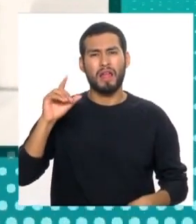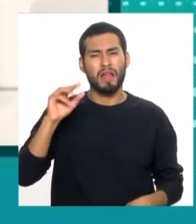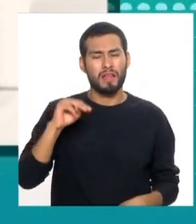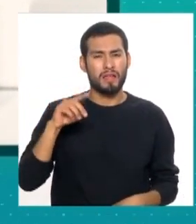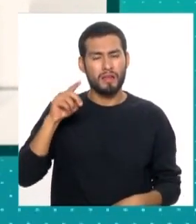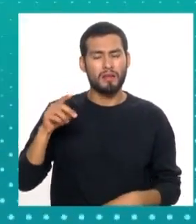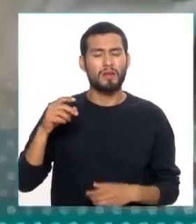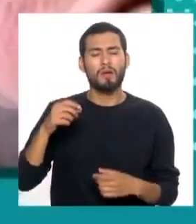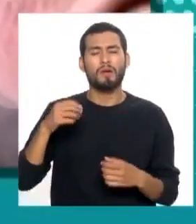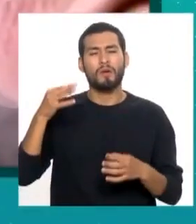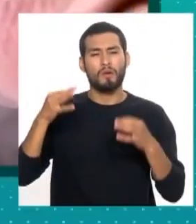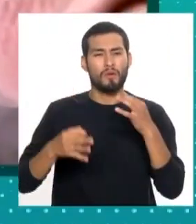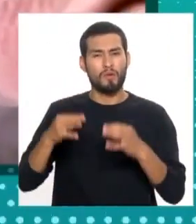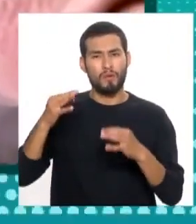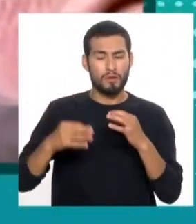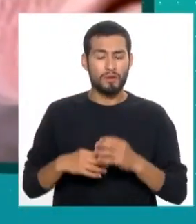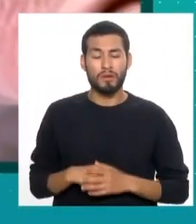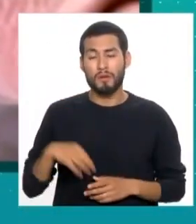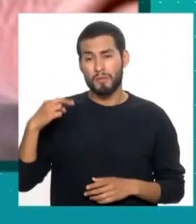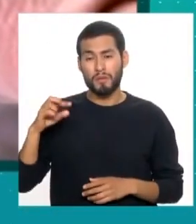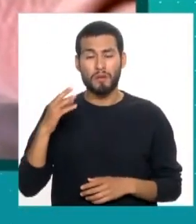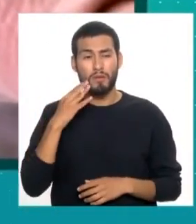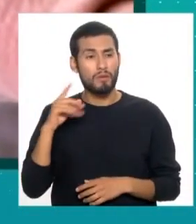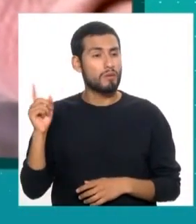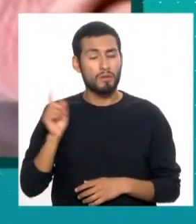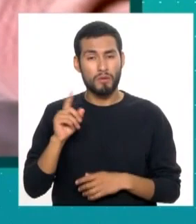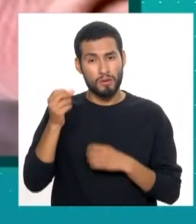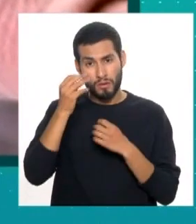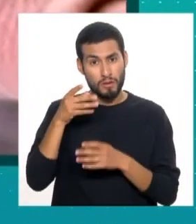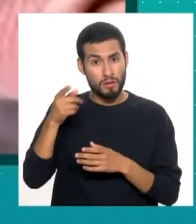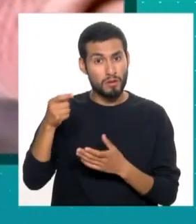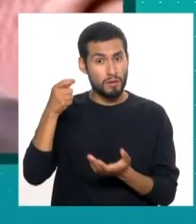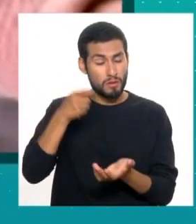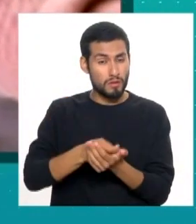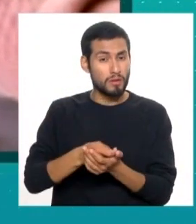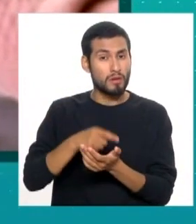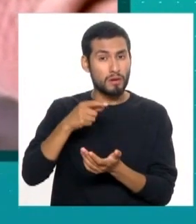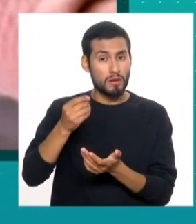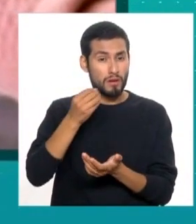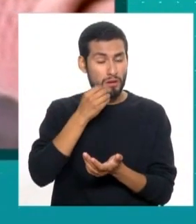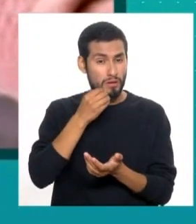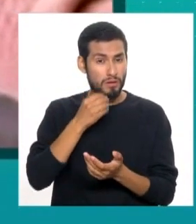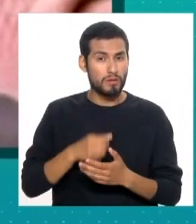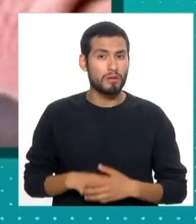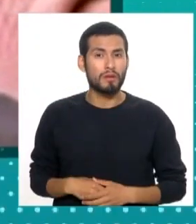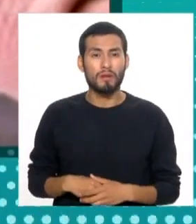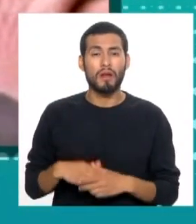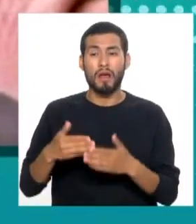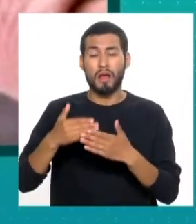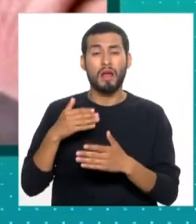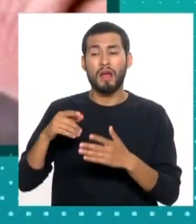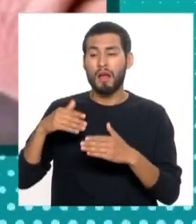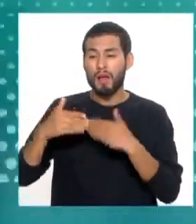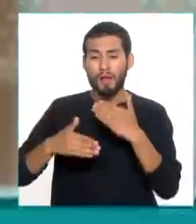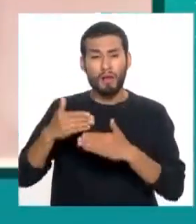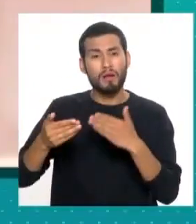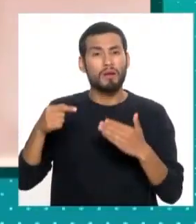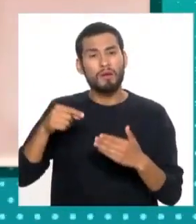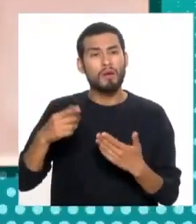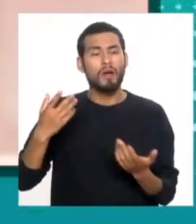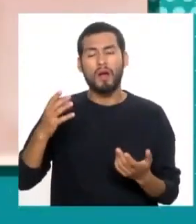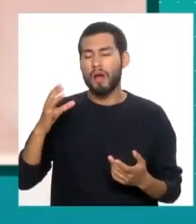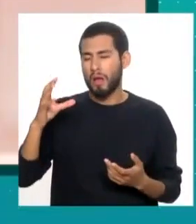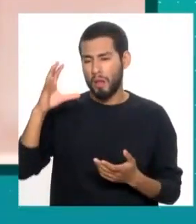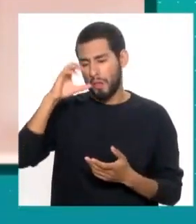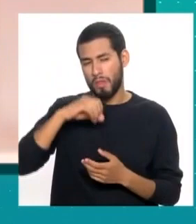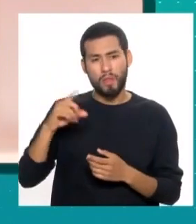Poder Judicial. Cuando el padre o madre incumple con el pago de la pensión de alimentos antes de iniciar el proceso por omisión